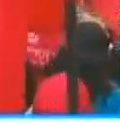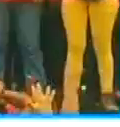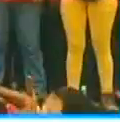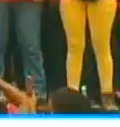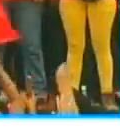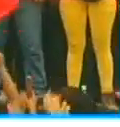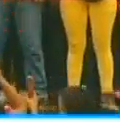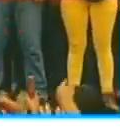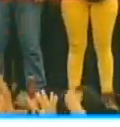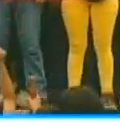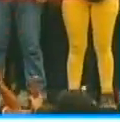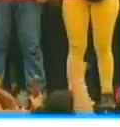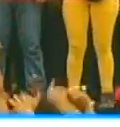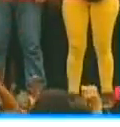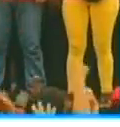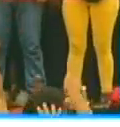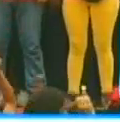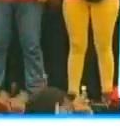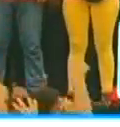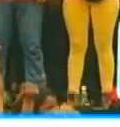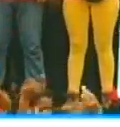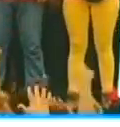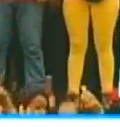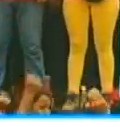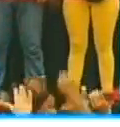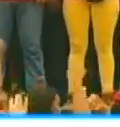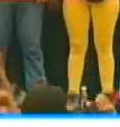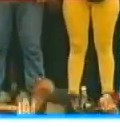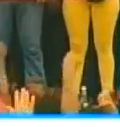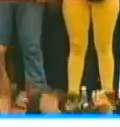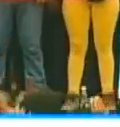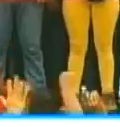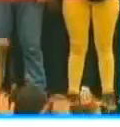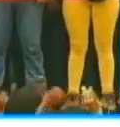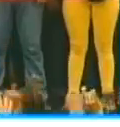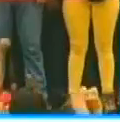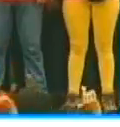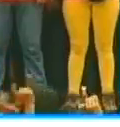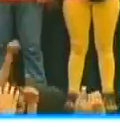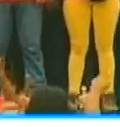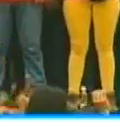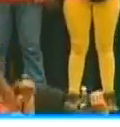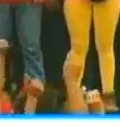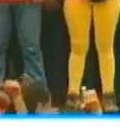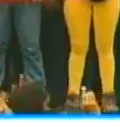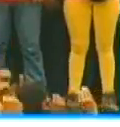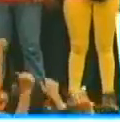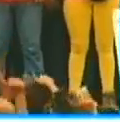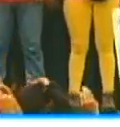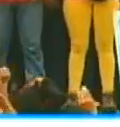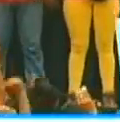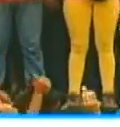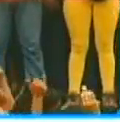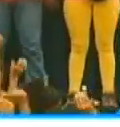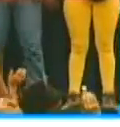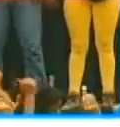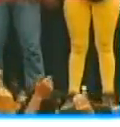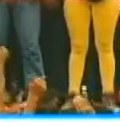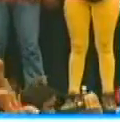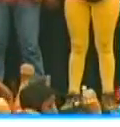A ti, compatriota, que en algún momento llegaste a creer que la